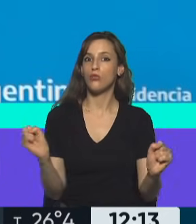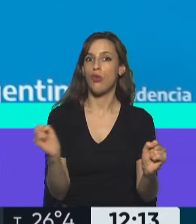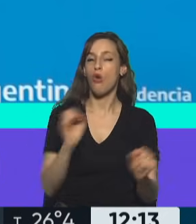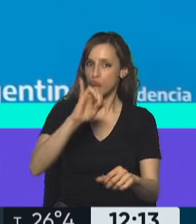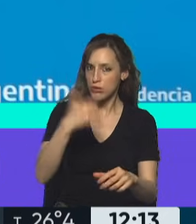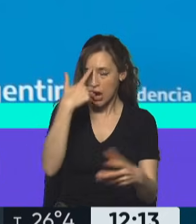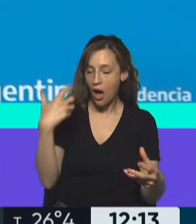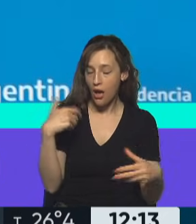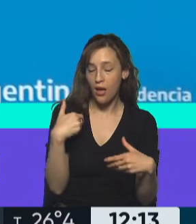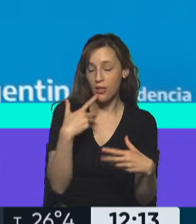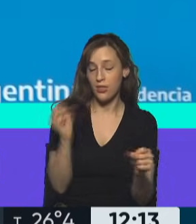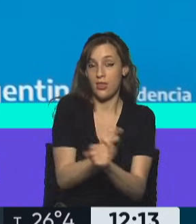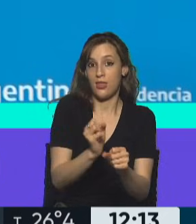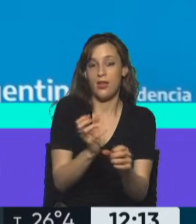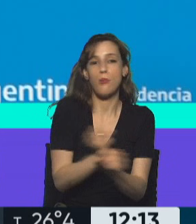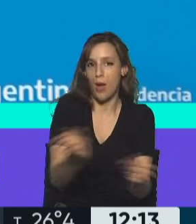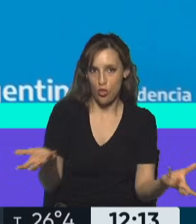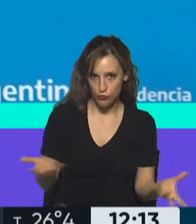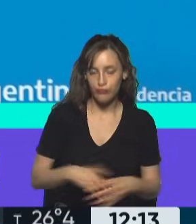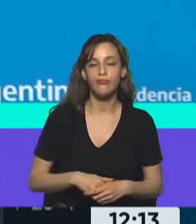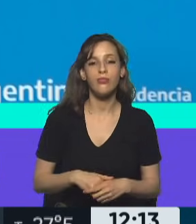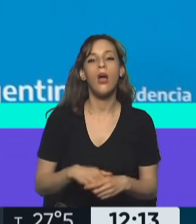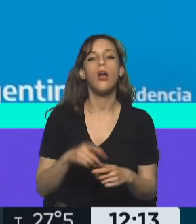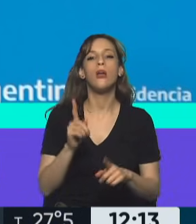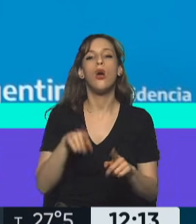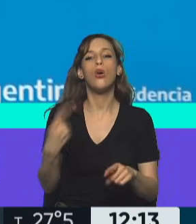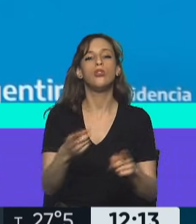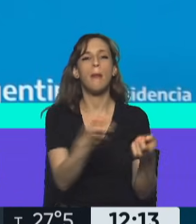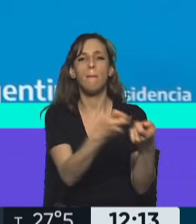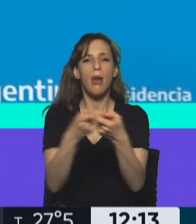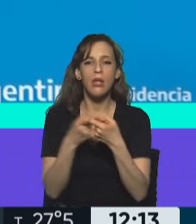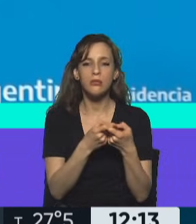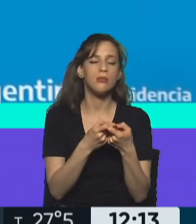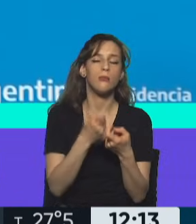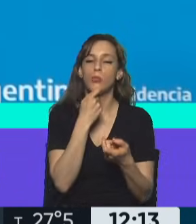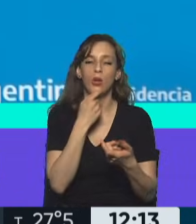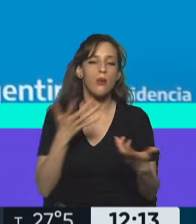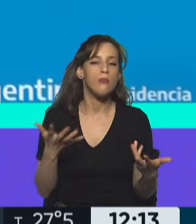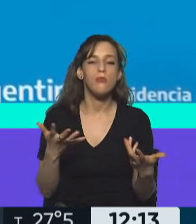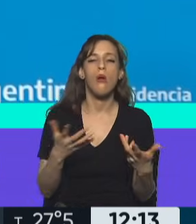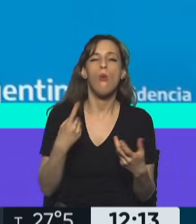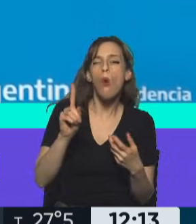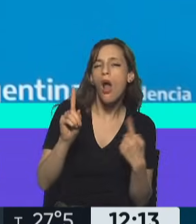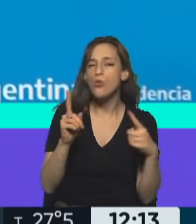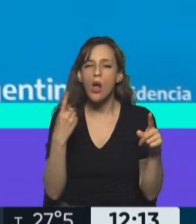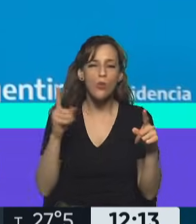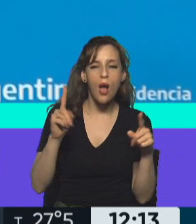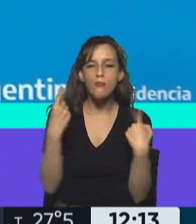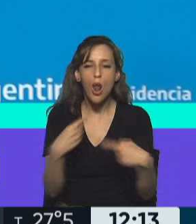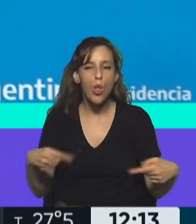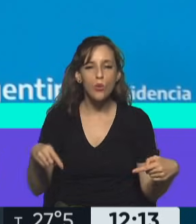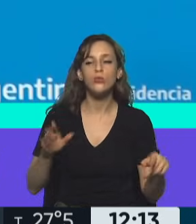está abierta a que el resto de las empresas que tienen algún tipo de diferencia con respecto a qué producto, a qué precio, lo que fuera,